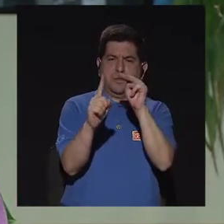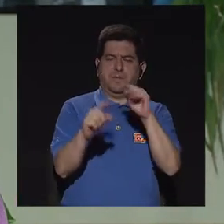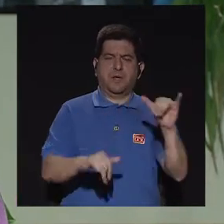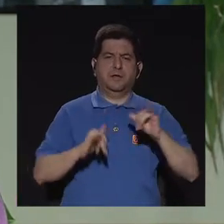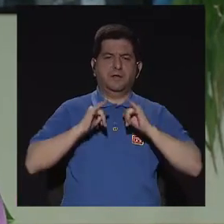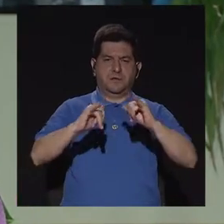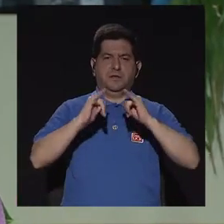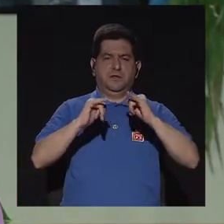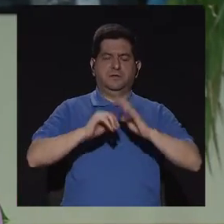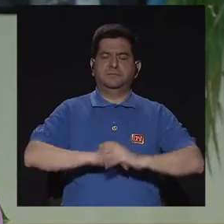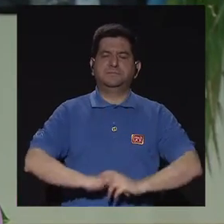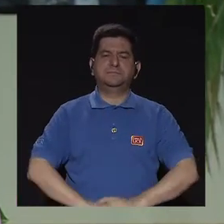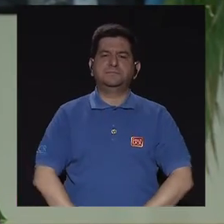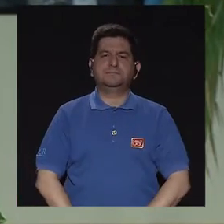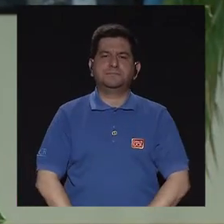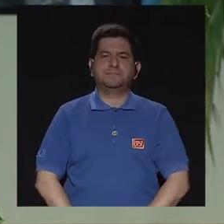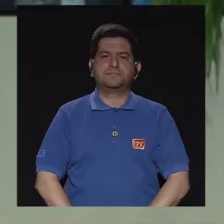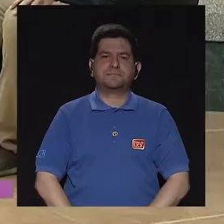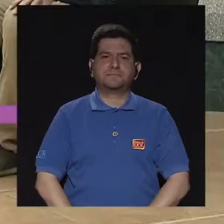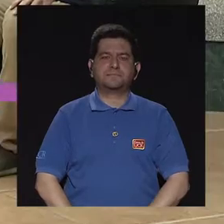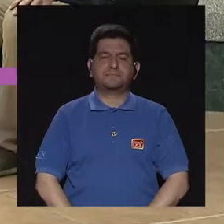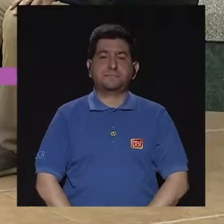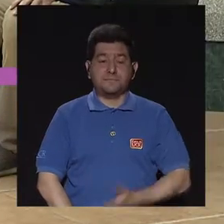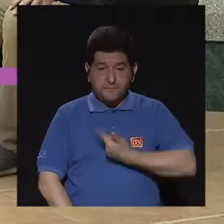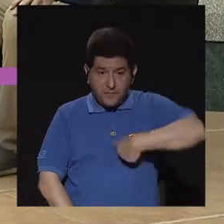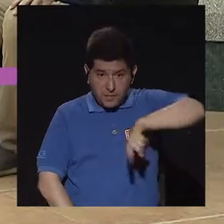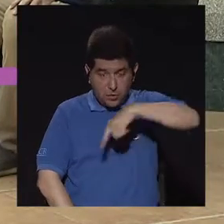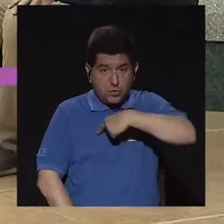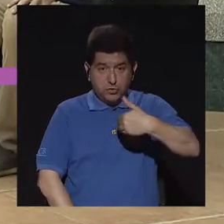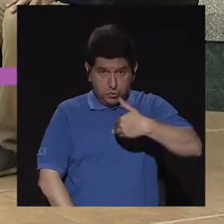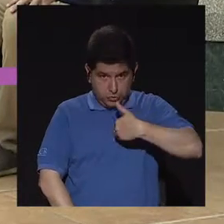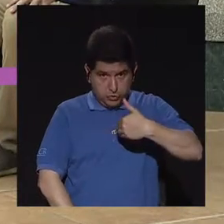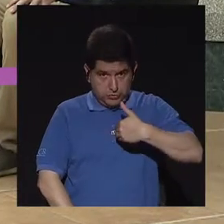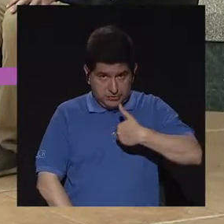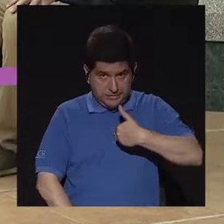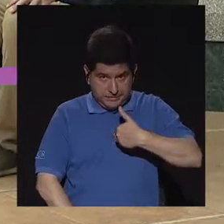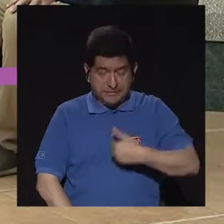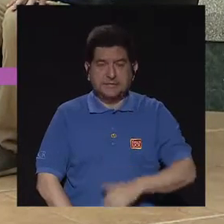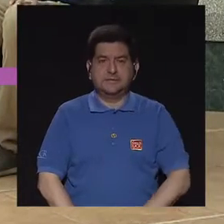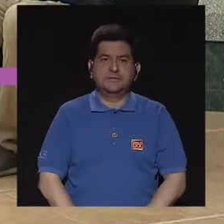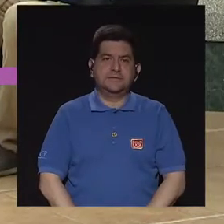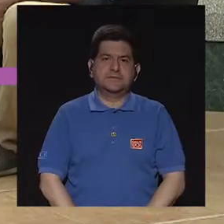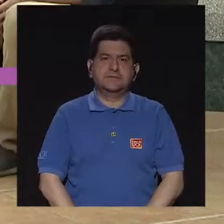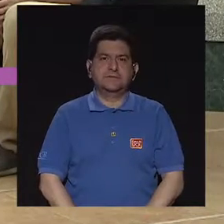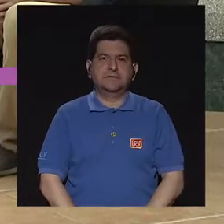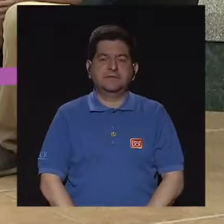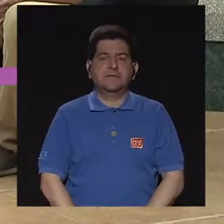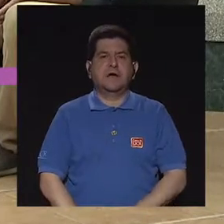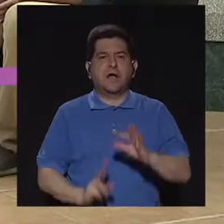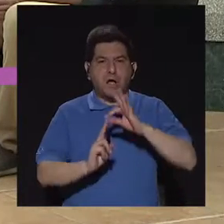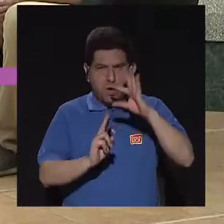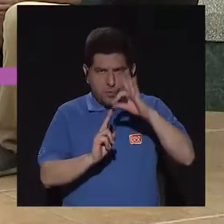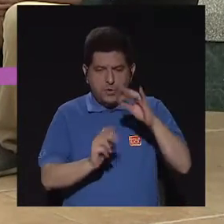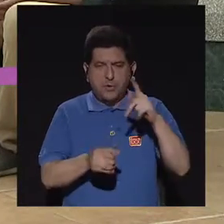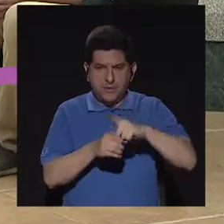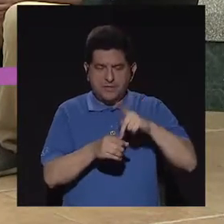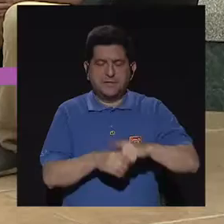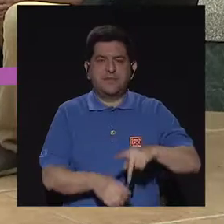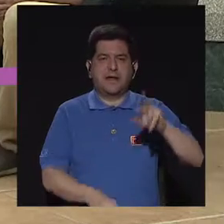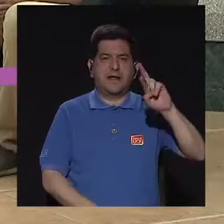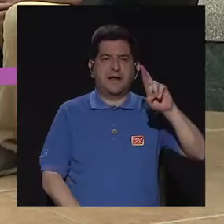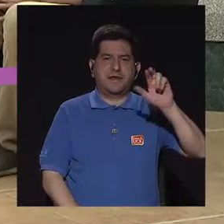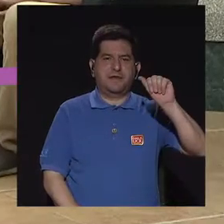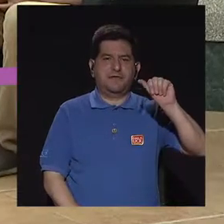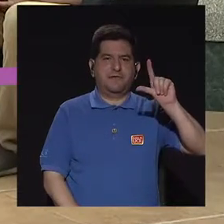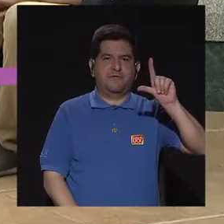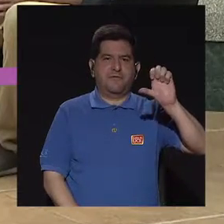metas comunes. Sí, nosotros tenemos esta oportunidad de participar en rally